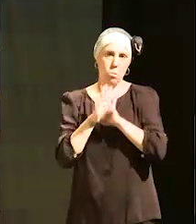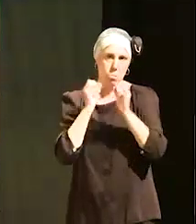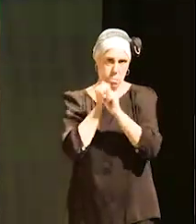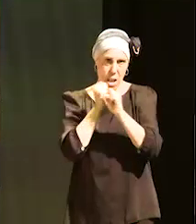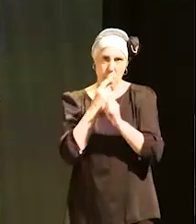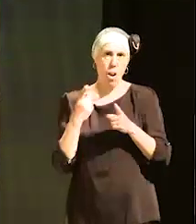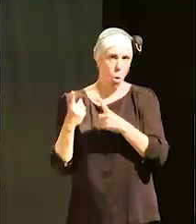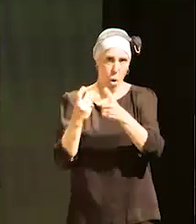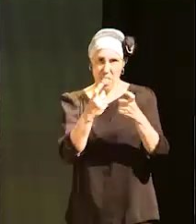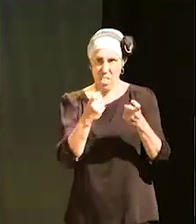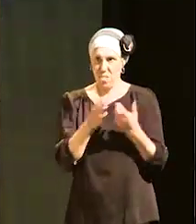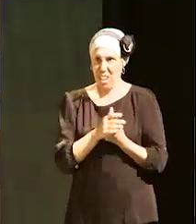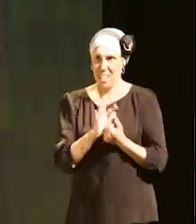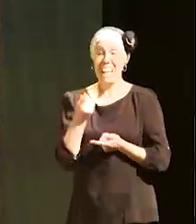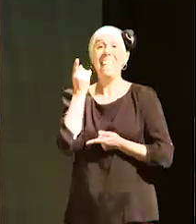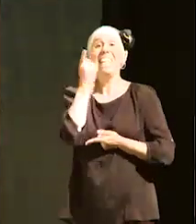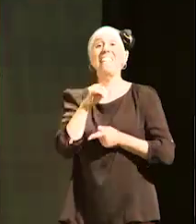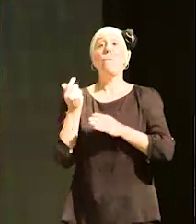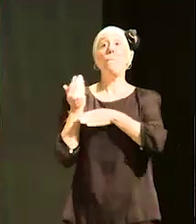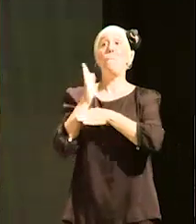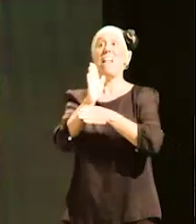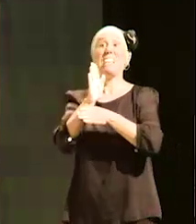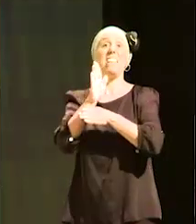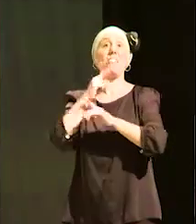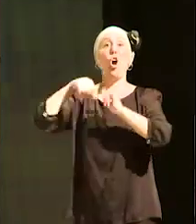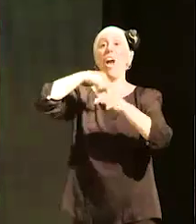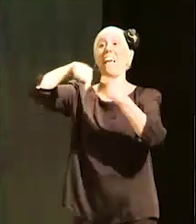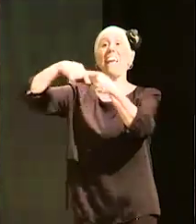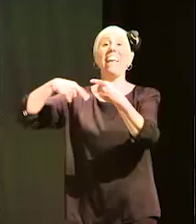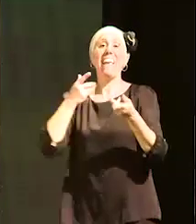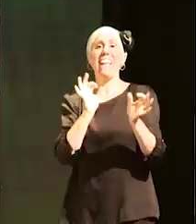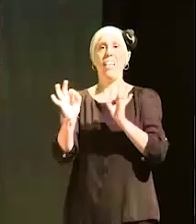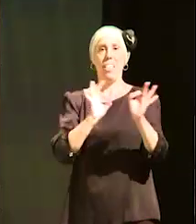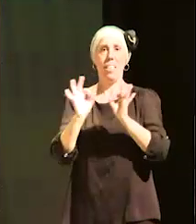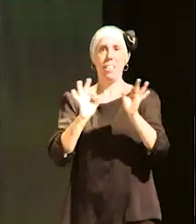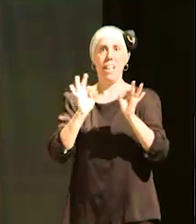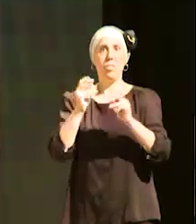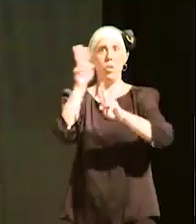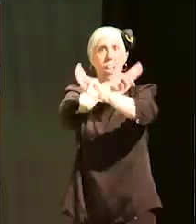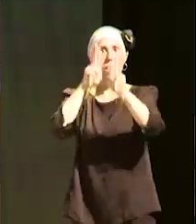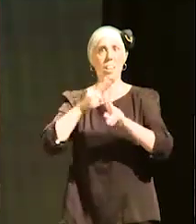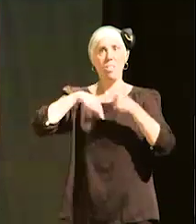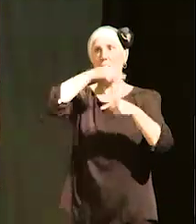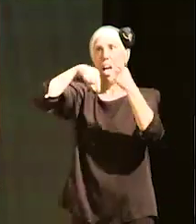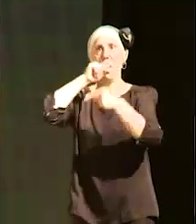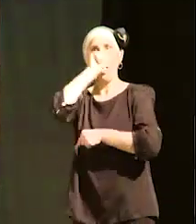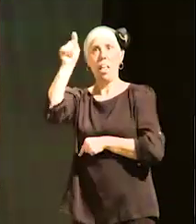circulación y la presentación de las obras a nivel internacional es muy difícil también